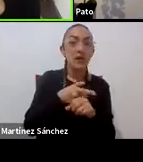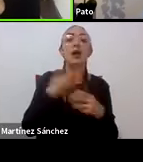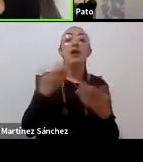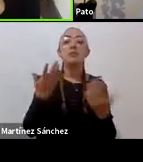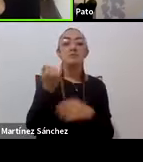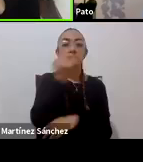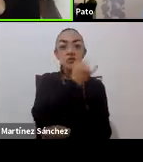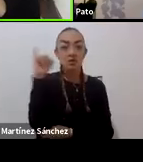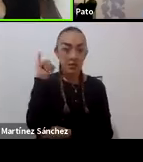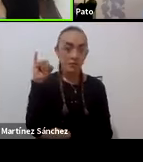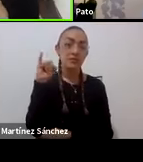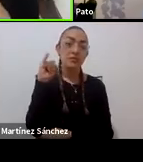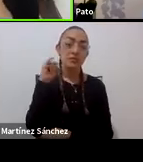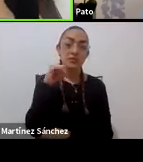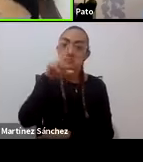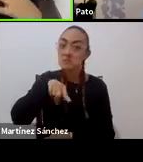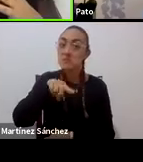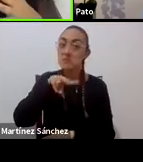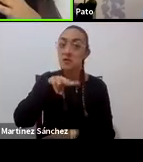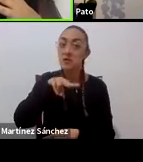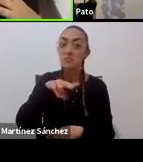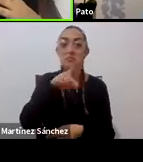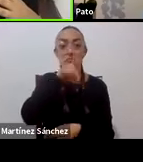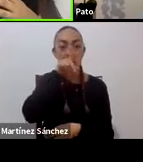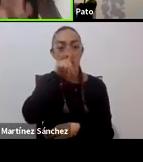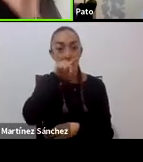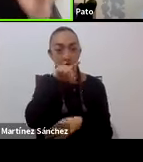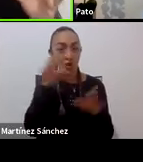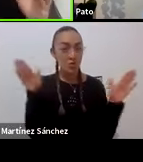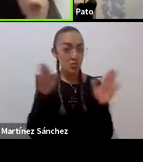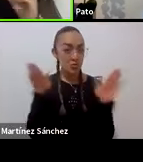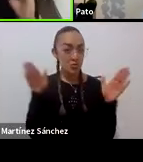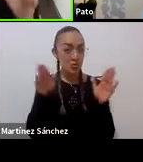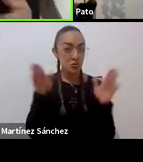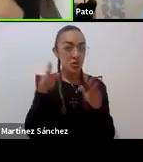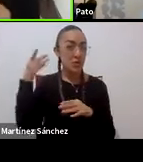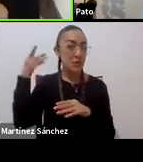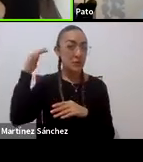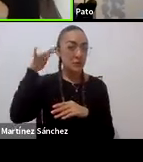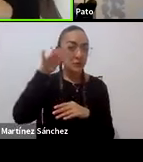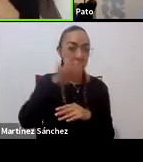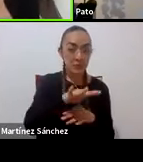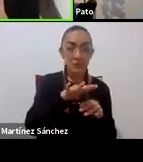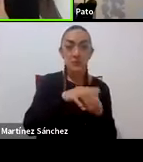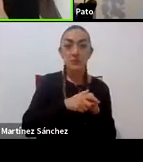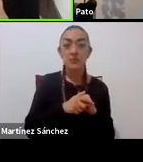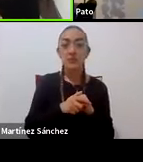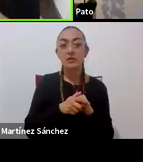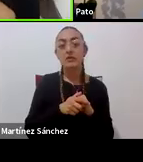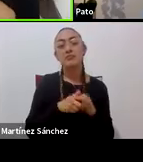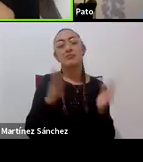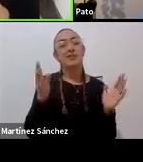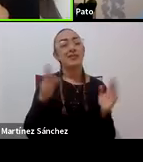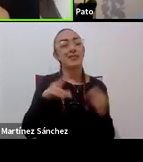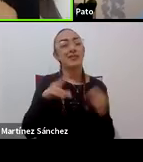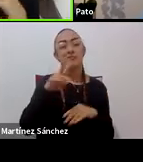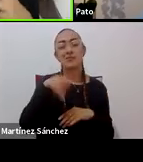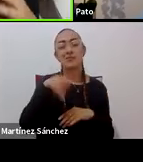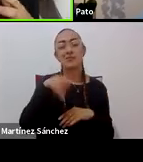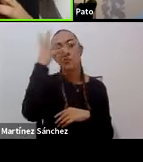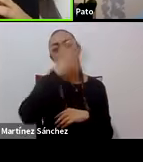colibríes. Y no ahondo más, porque ya nada más el paisaje creo que es poético. A todos nos